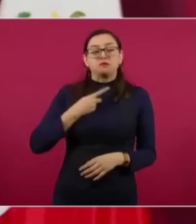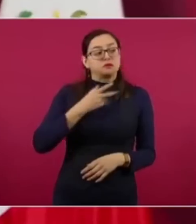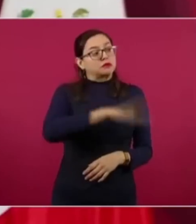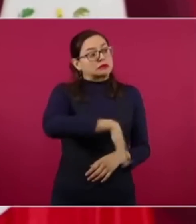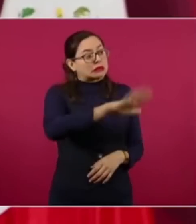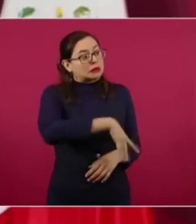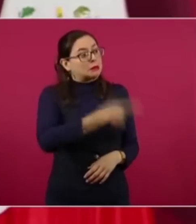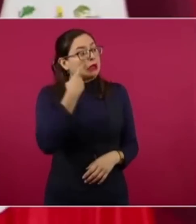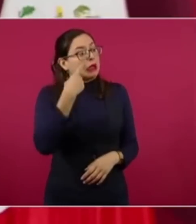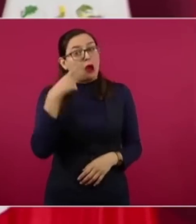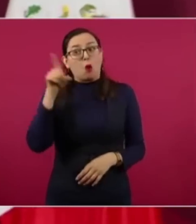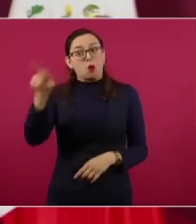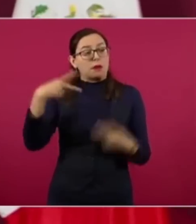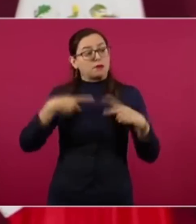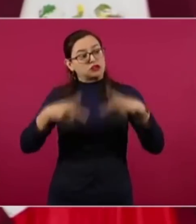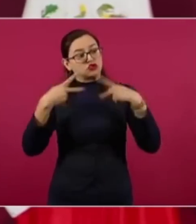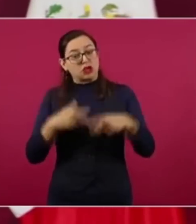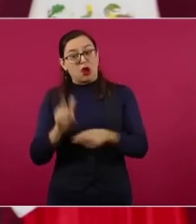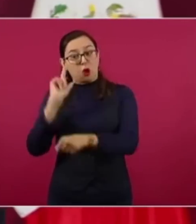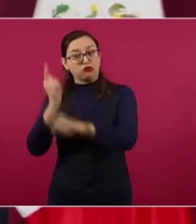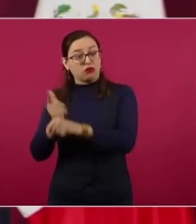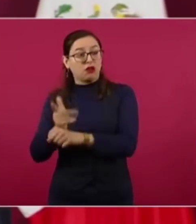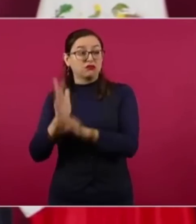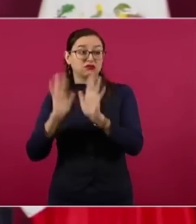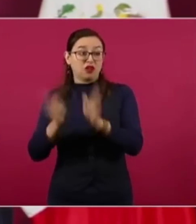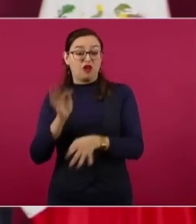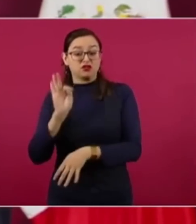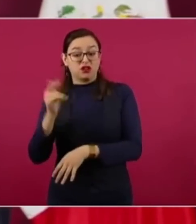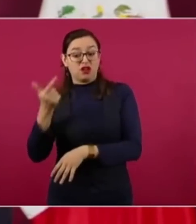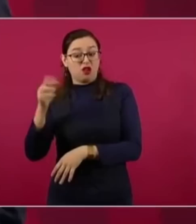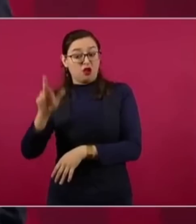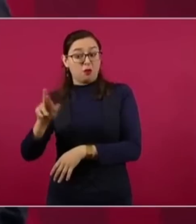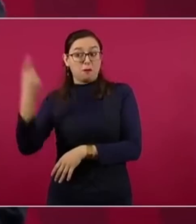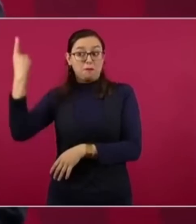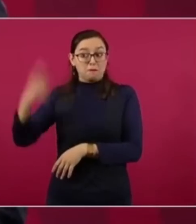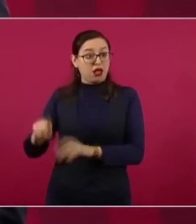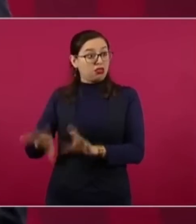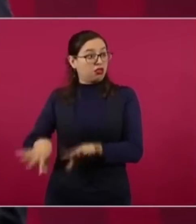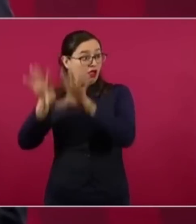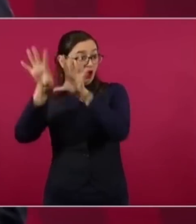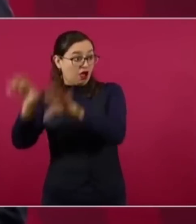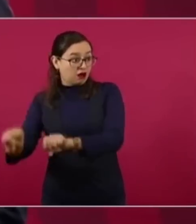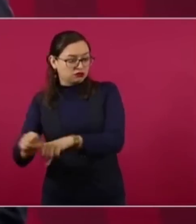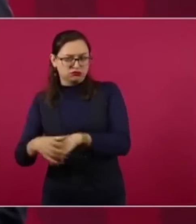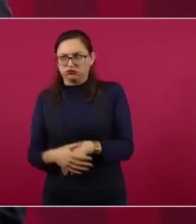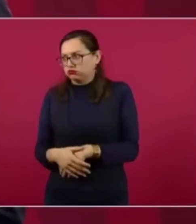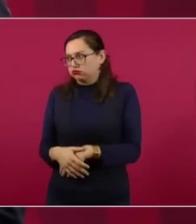detener porque hay una orden de aprehensión, pues adelante. Pero ni me preguntan.